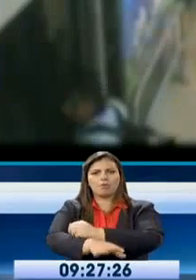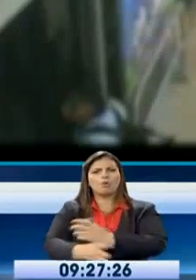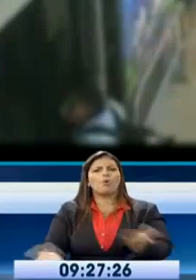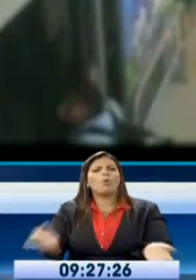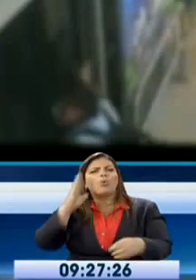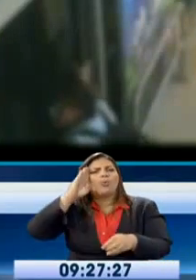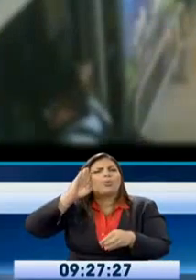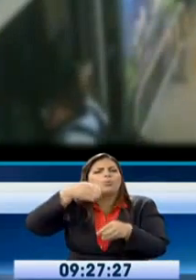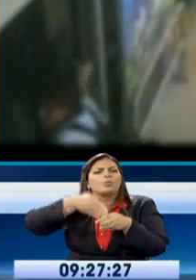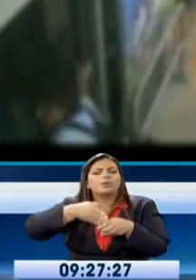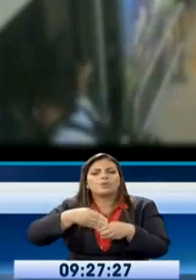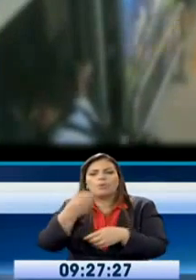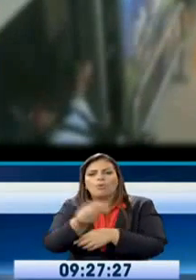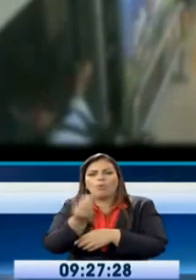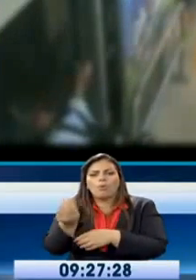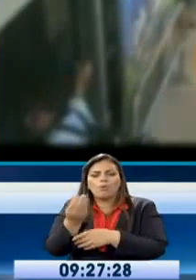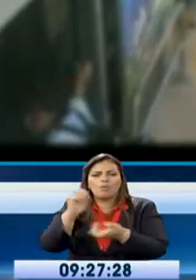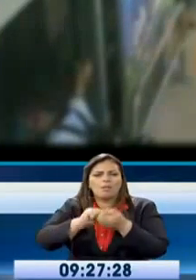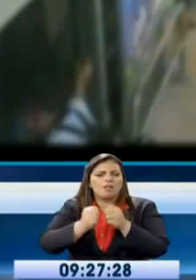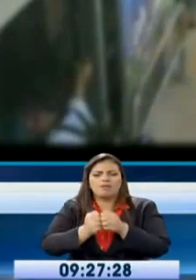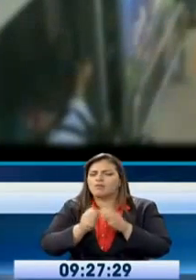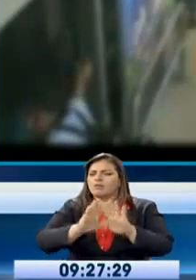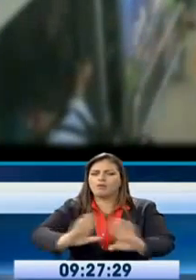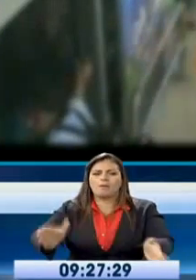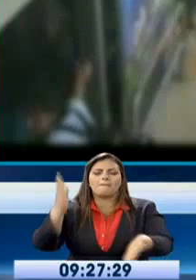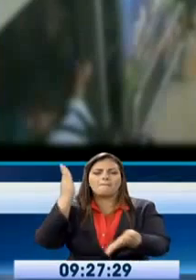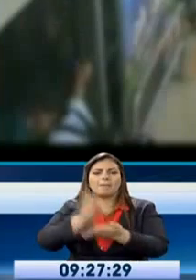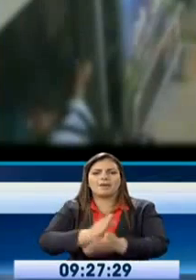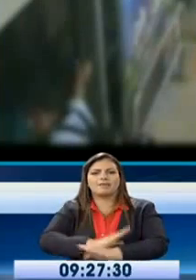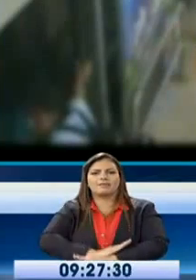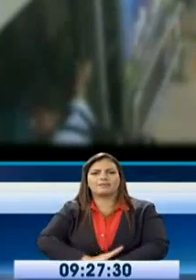estudiantes aquí en las paradas de la Metrovía. Ha sido el informe y vamos a regresar al estudio.